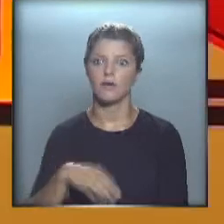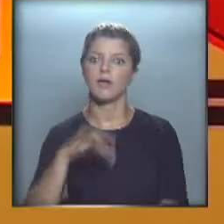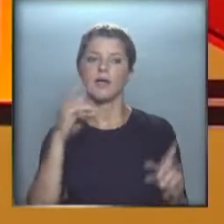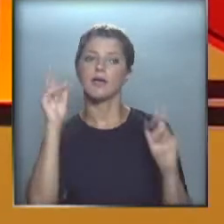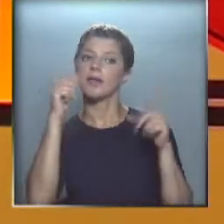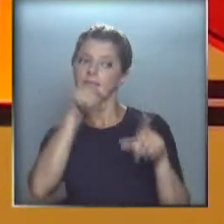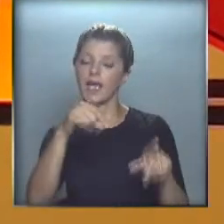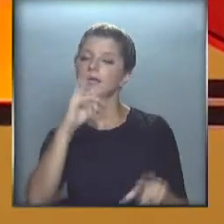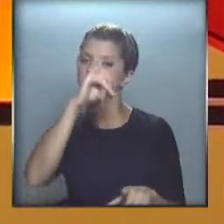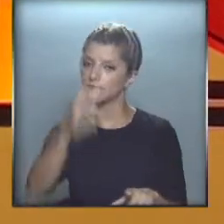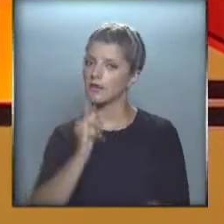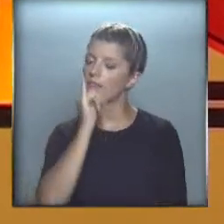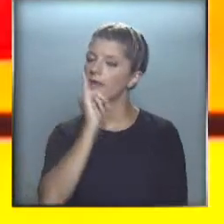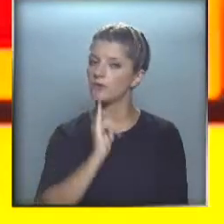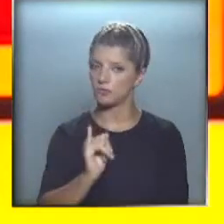es sí, nadie de cabeza.